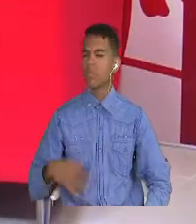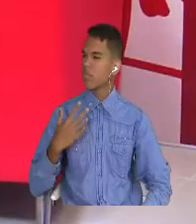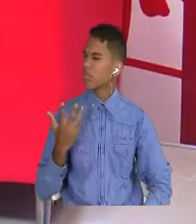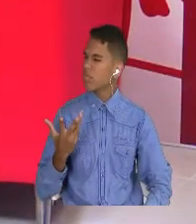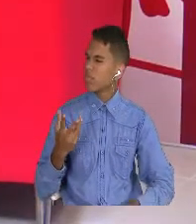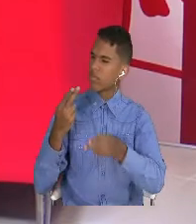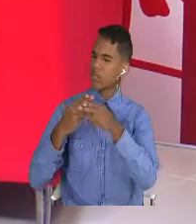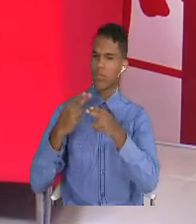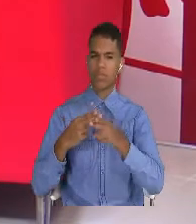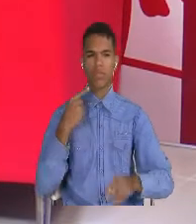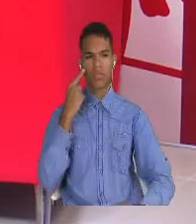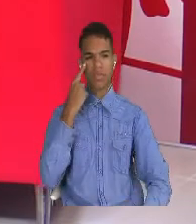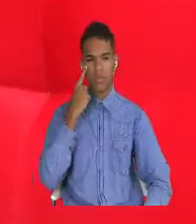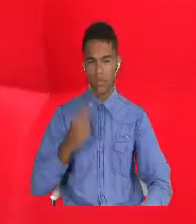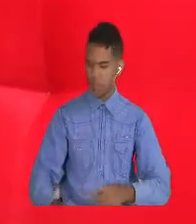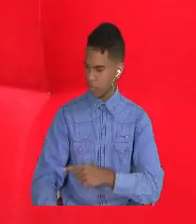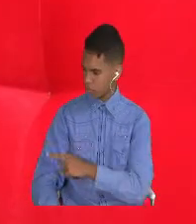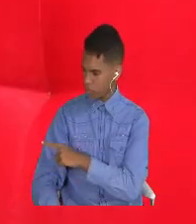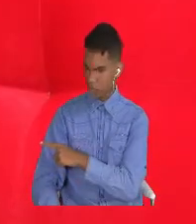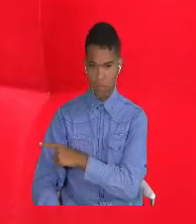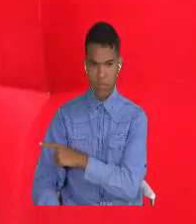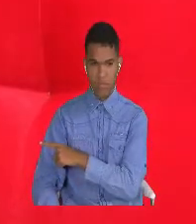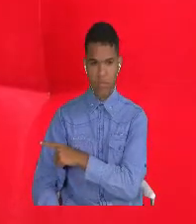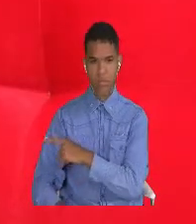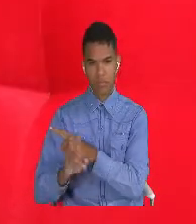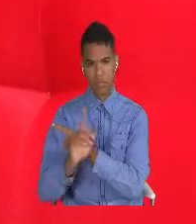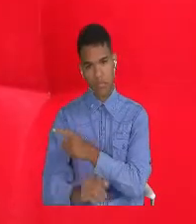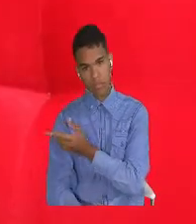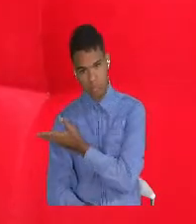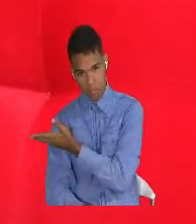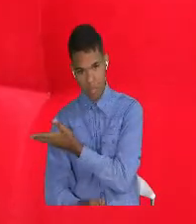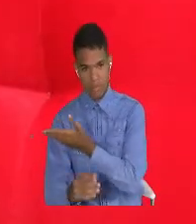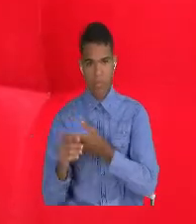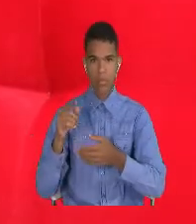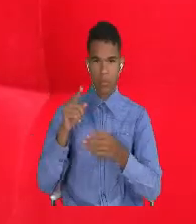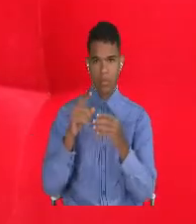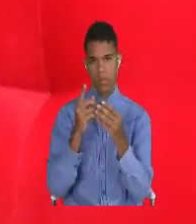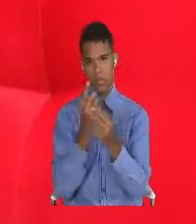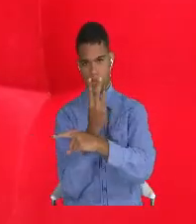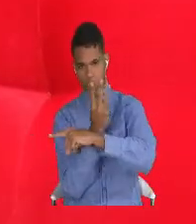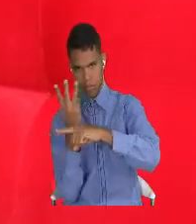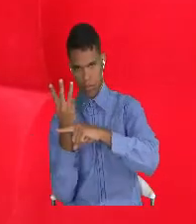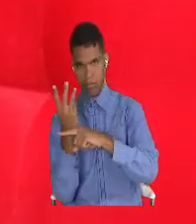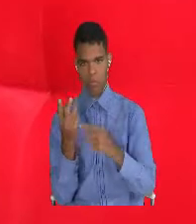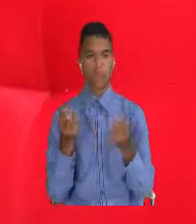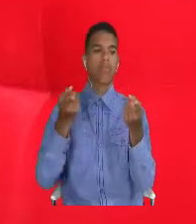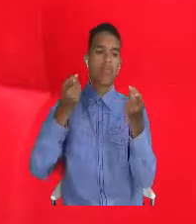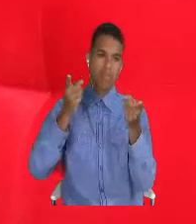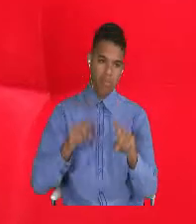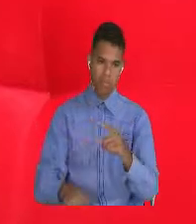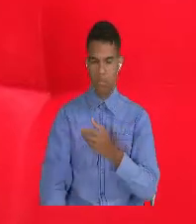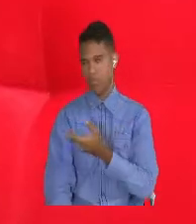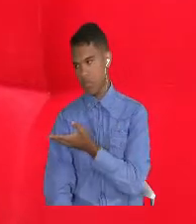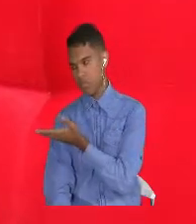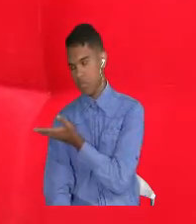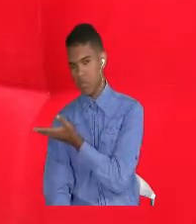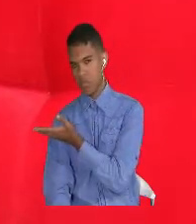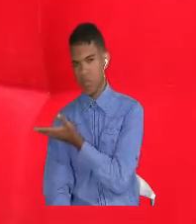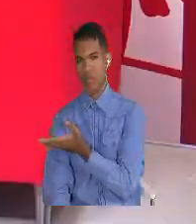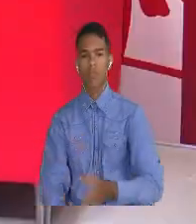New Body Barranca Bermeja. También me siguen mucho como Cintia Mora, Lipólisis Láser, o como Lipólisis Láser New